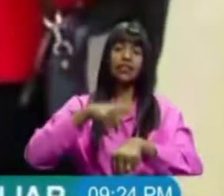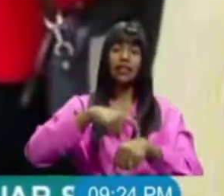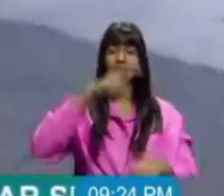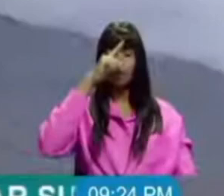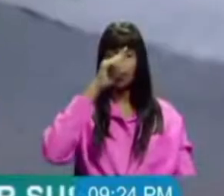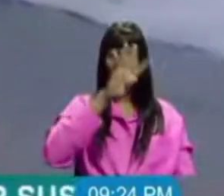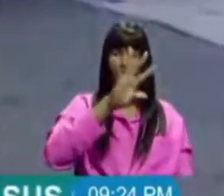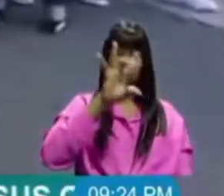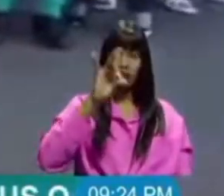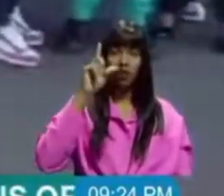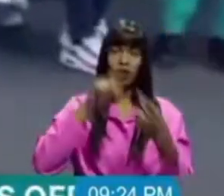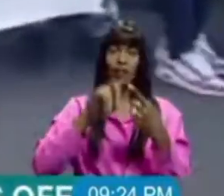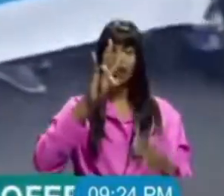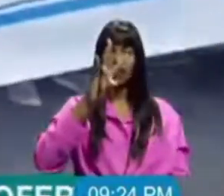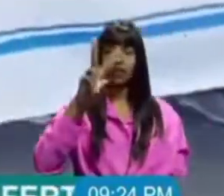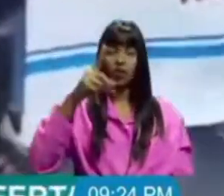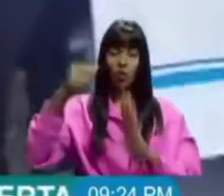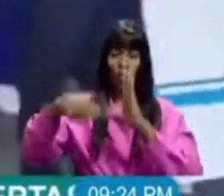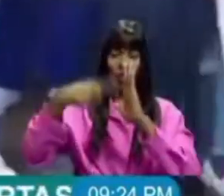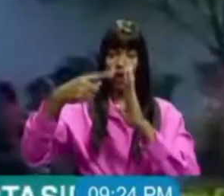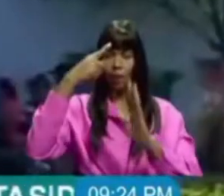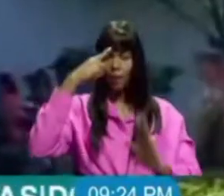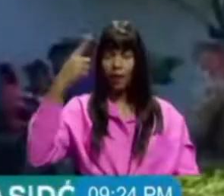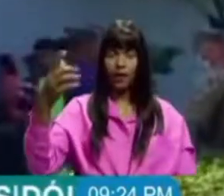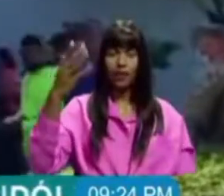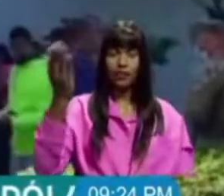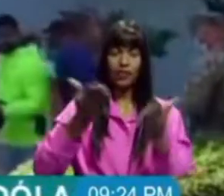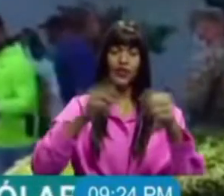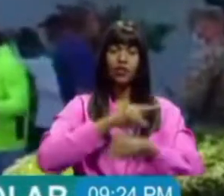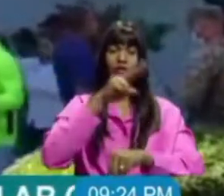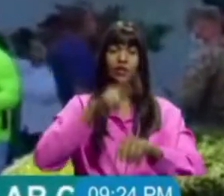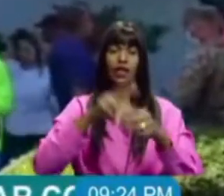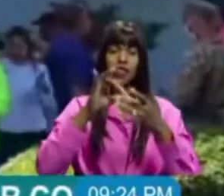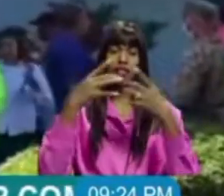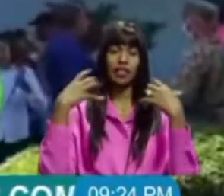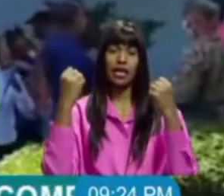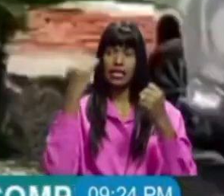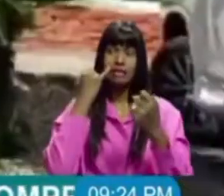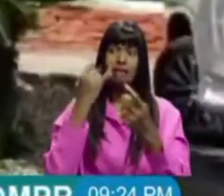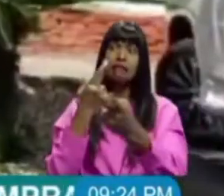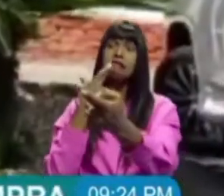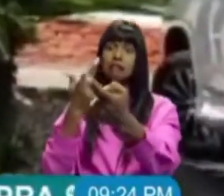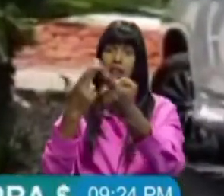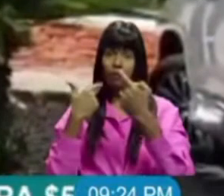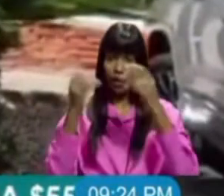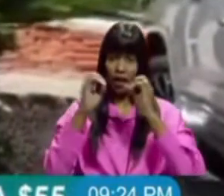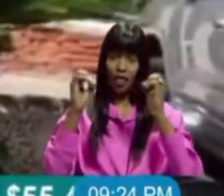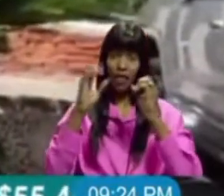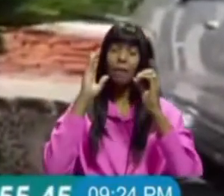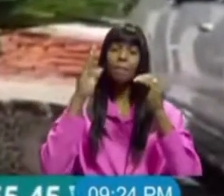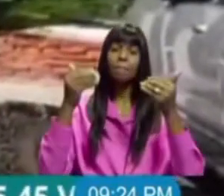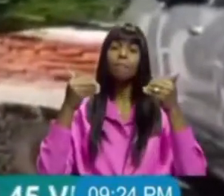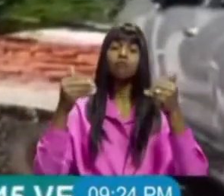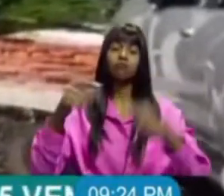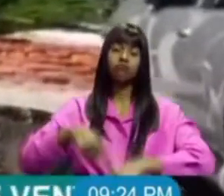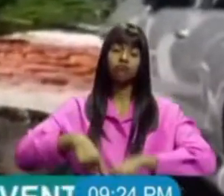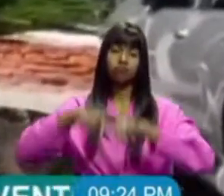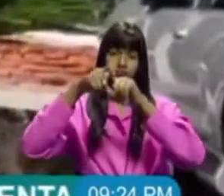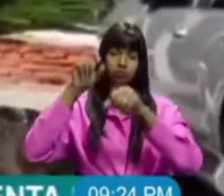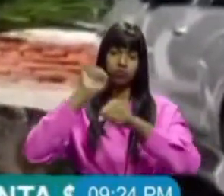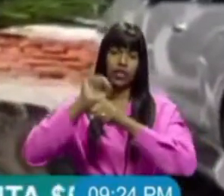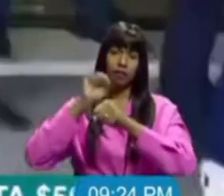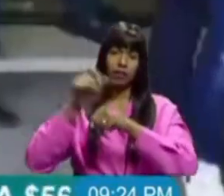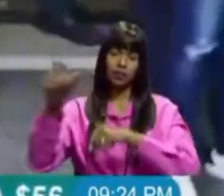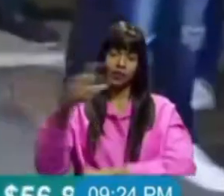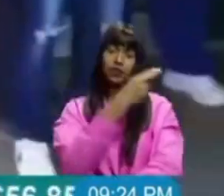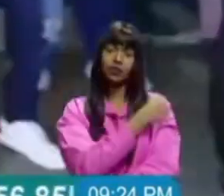a 72 horas al Servicio Nacional de Salud. De no obtener respuestas positivas, amenazaron con realizar paros de labores en